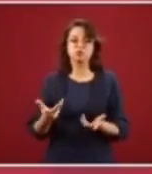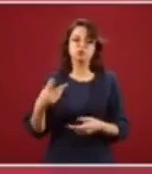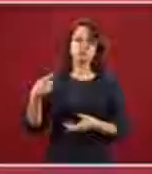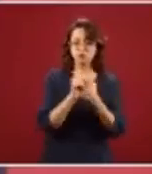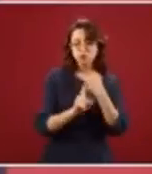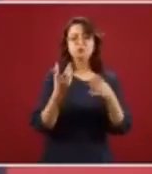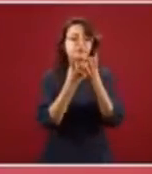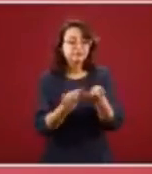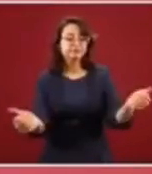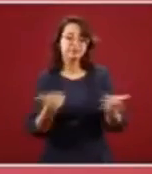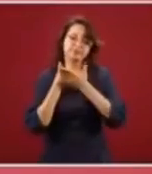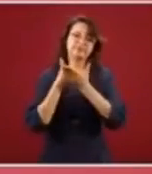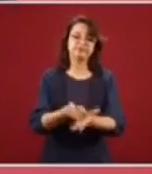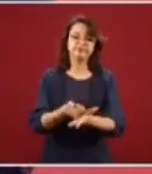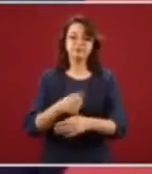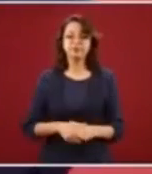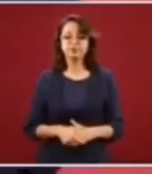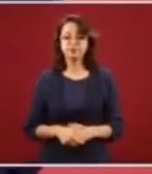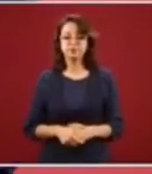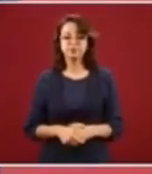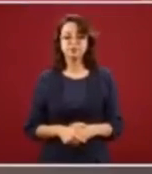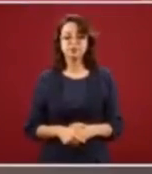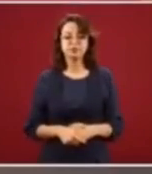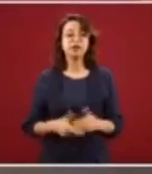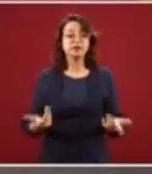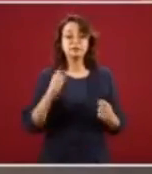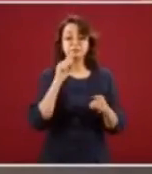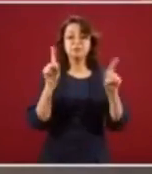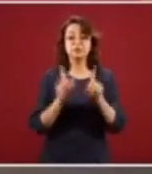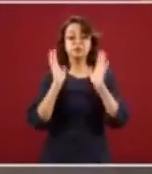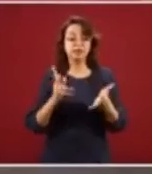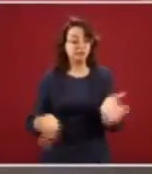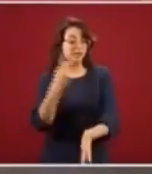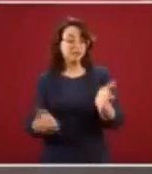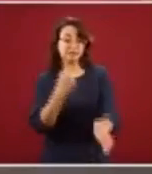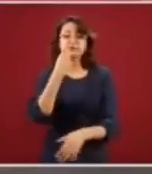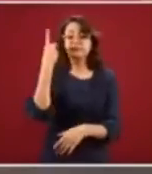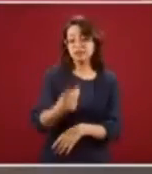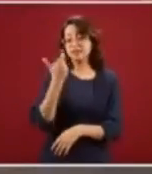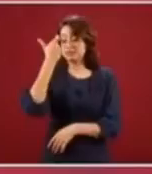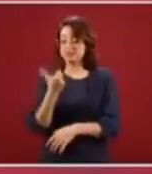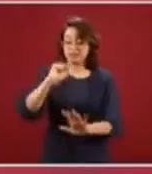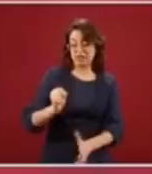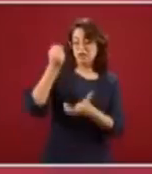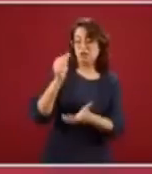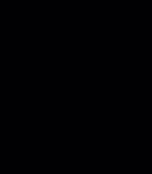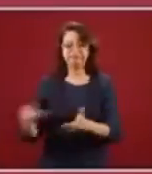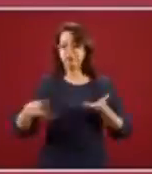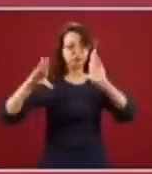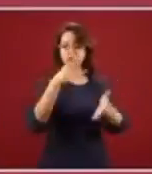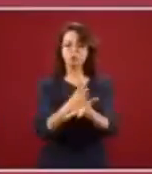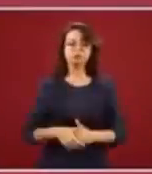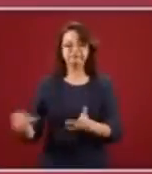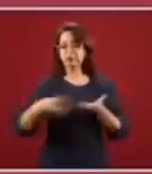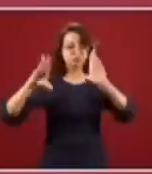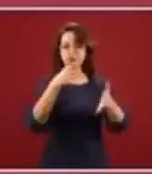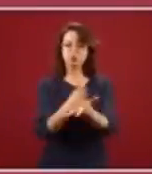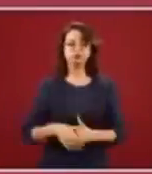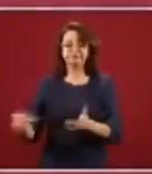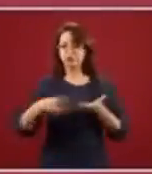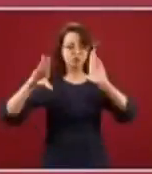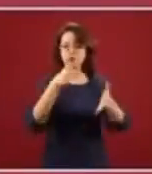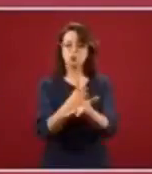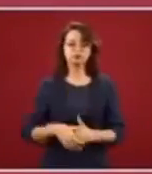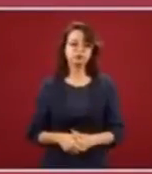para sus trabajadores. Y estos recursos, como lo hemos dicho, se van a utilizar para la compra de equipos en hospitales. Una eternidad